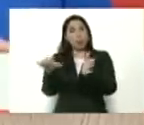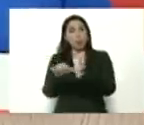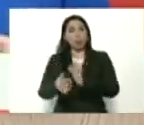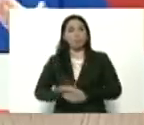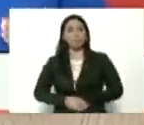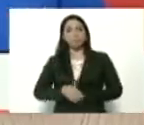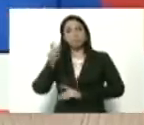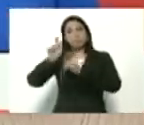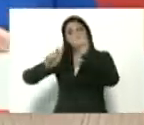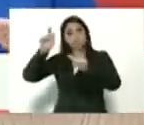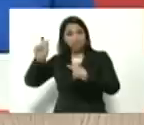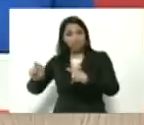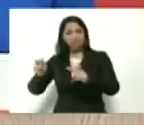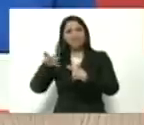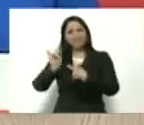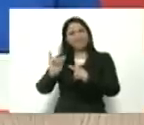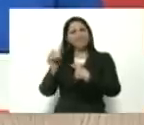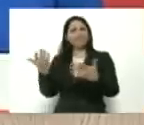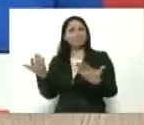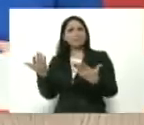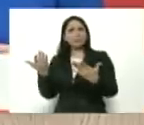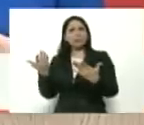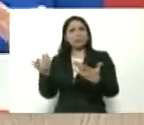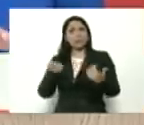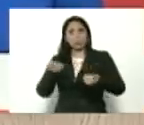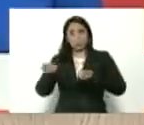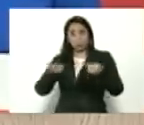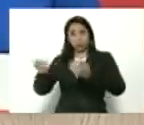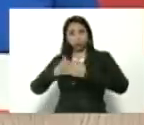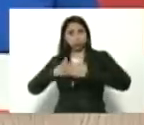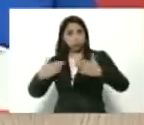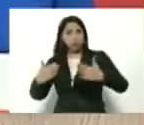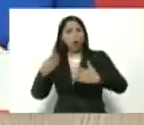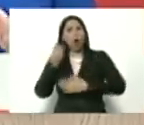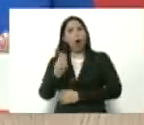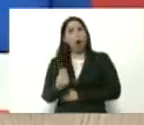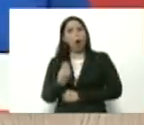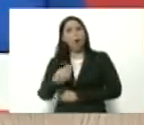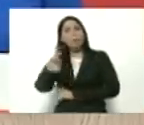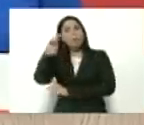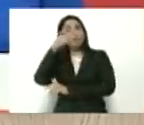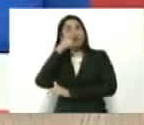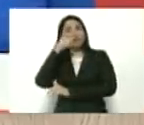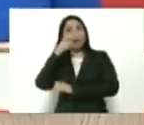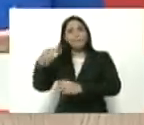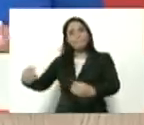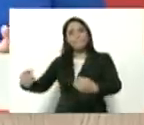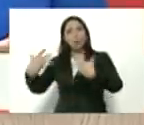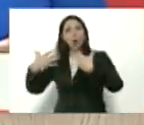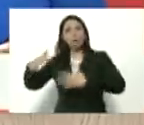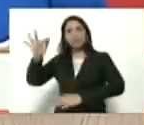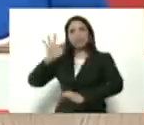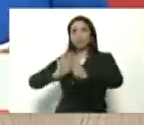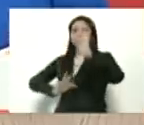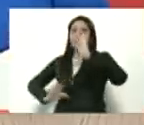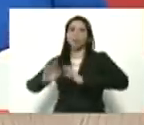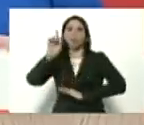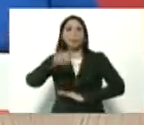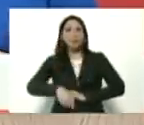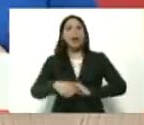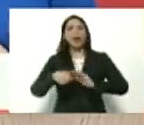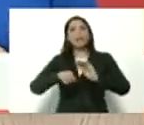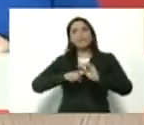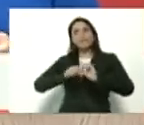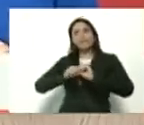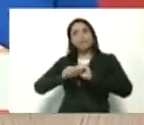las personas que han estado prestando servicios como escolta fueron contagiados y a su vez han ido